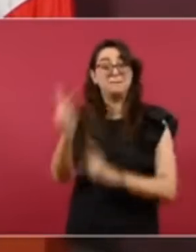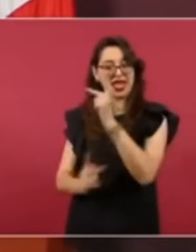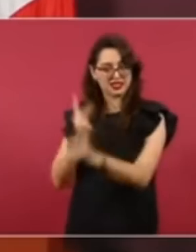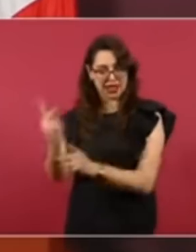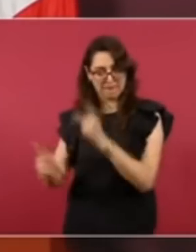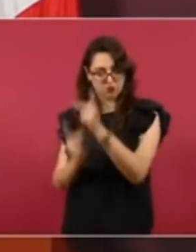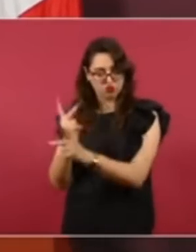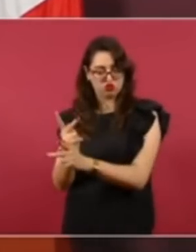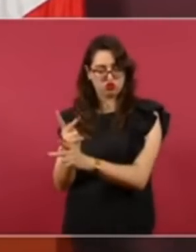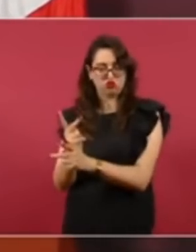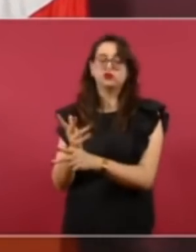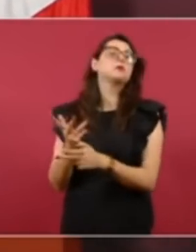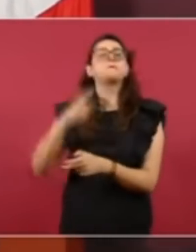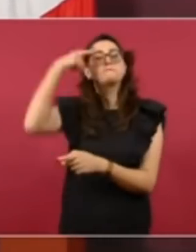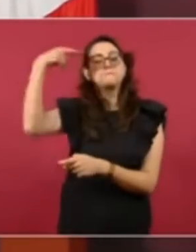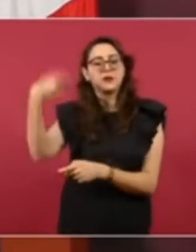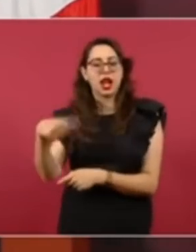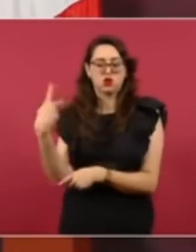Es cosa nada más de ver la historia.